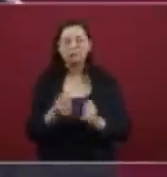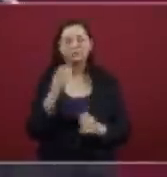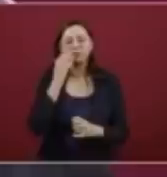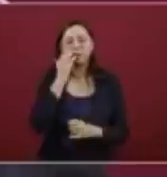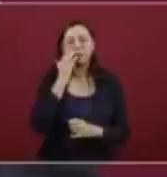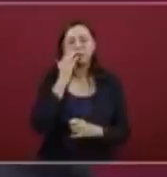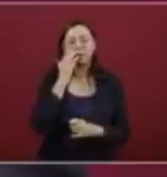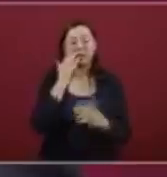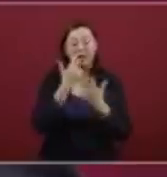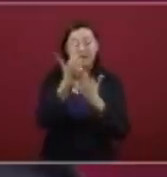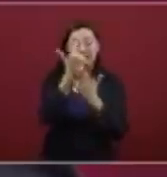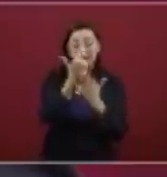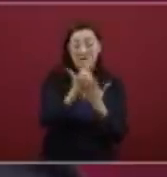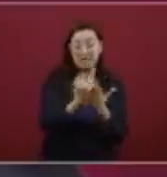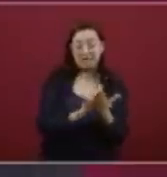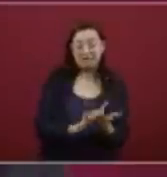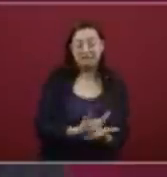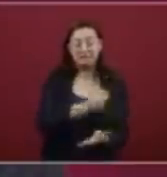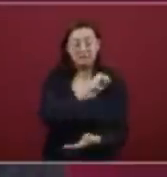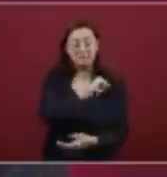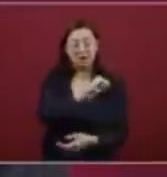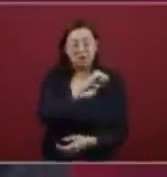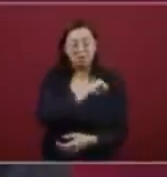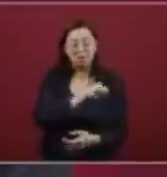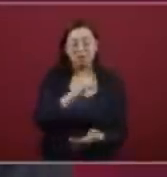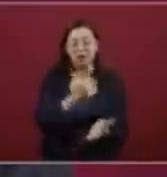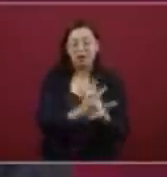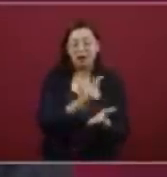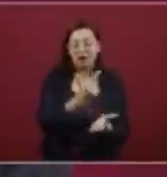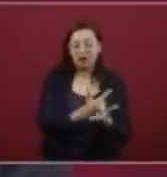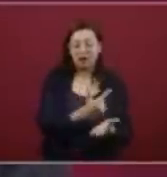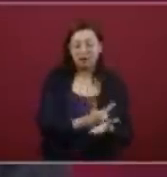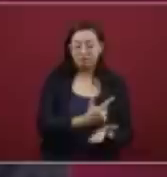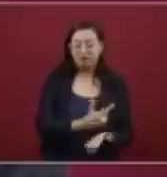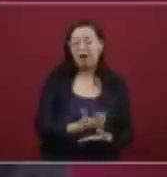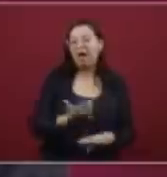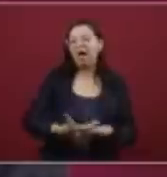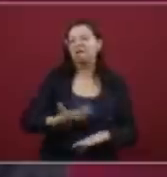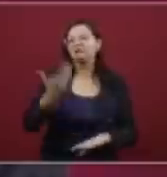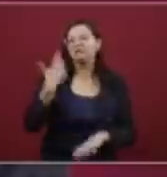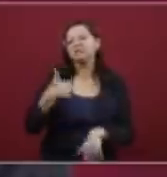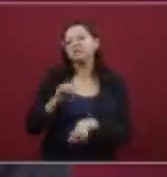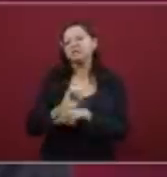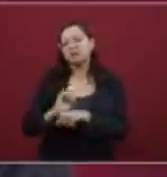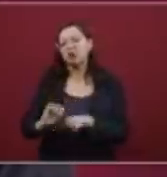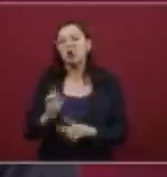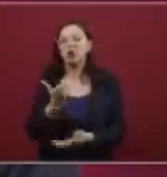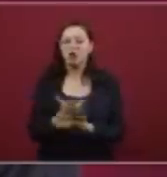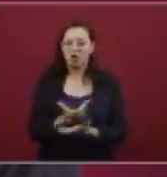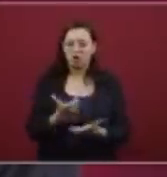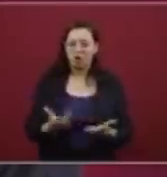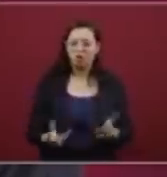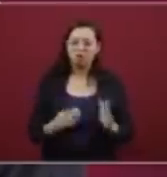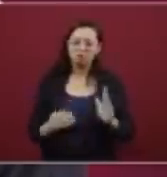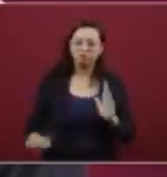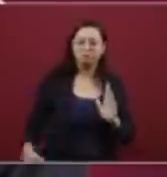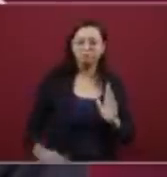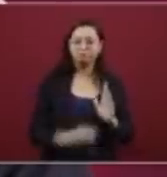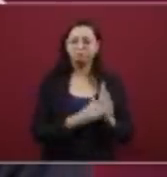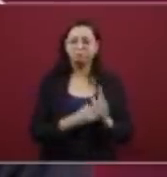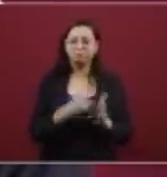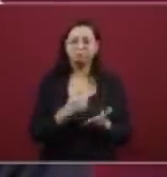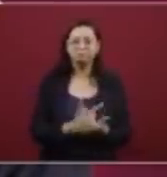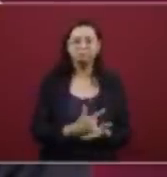todos los delitos que no eran considerados graves, que fueron considerados